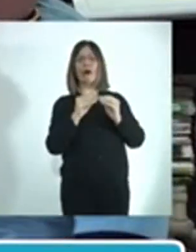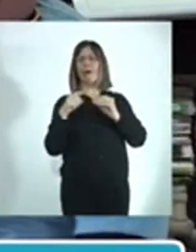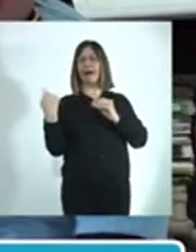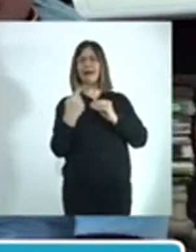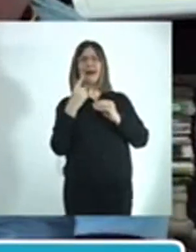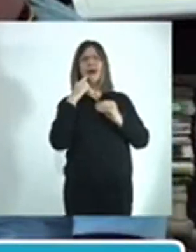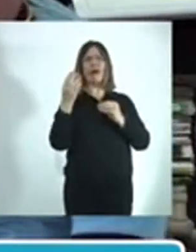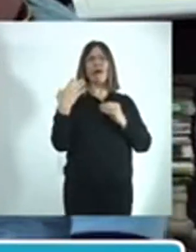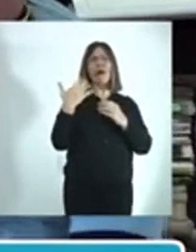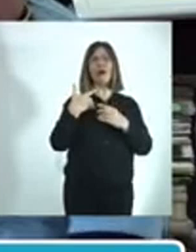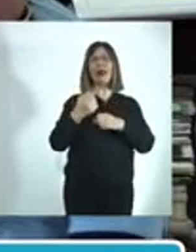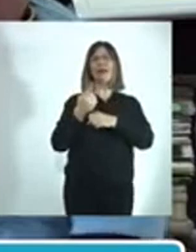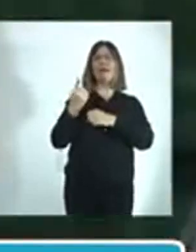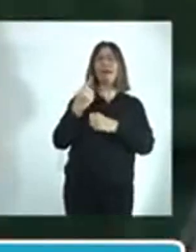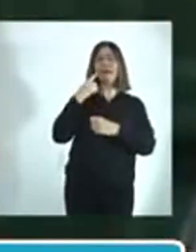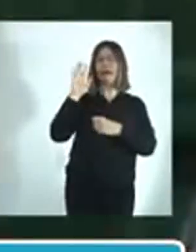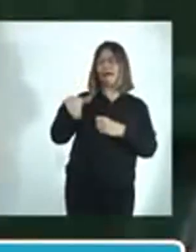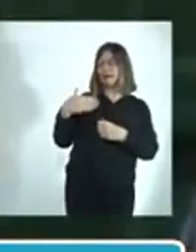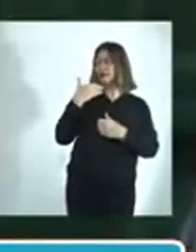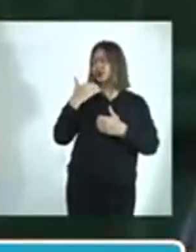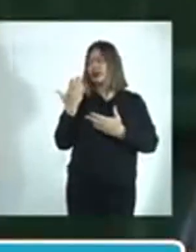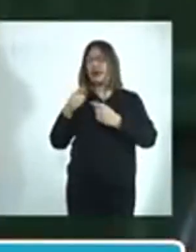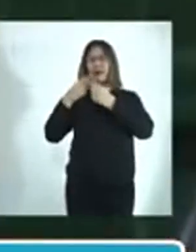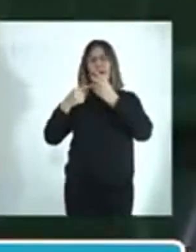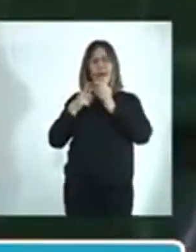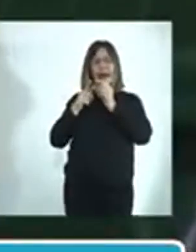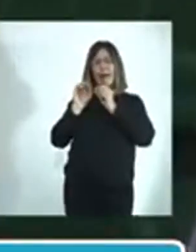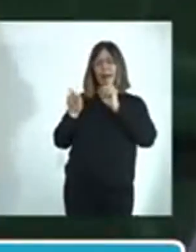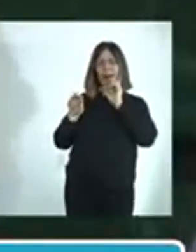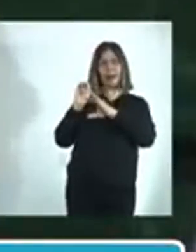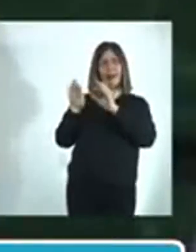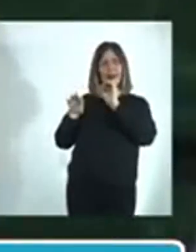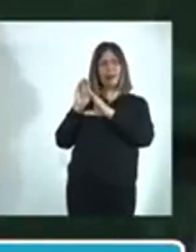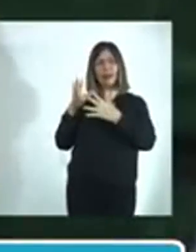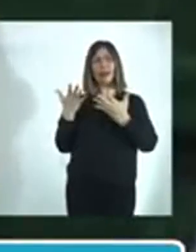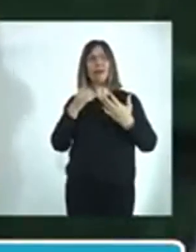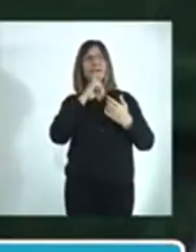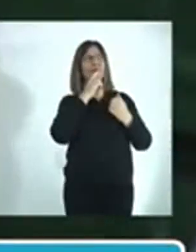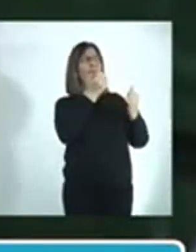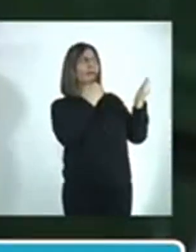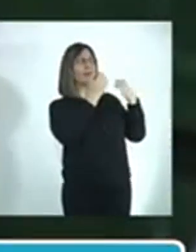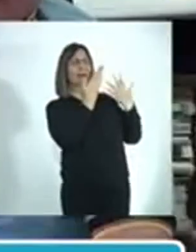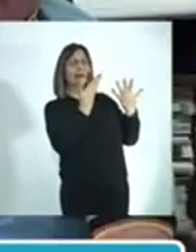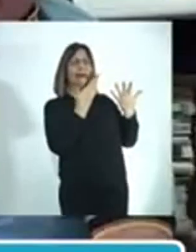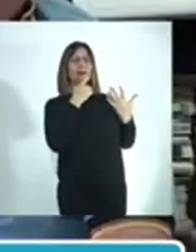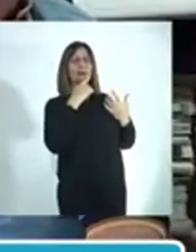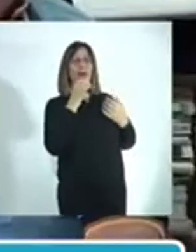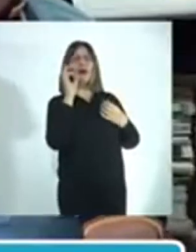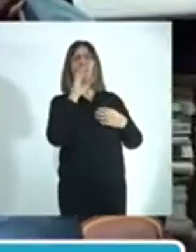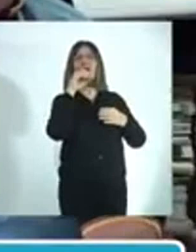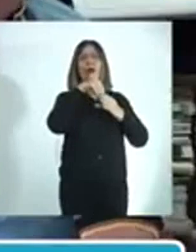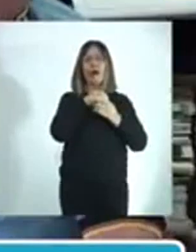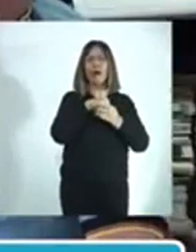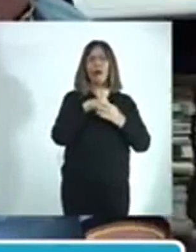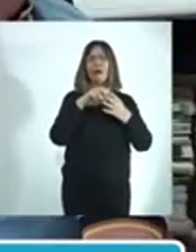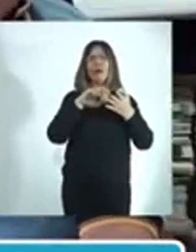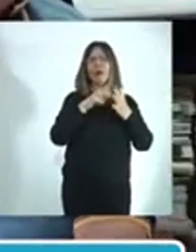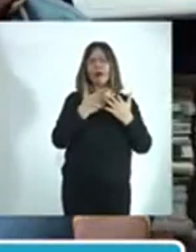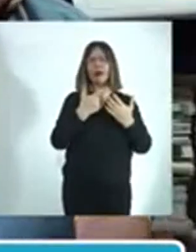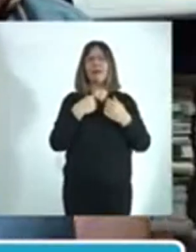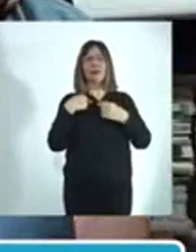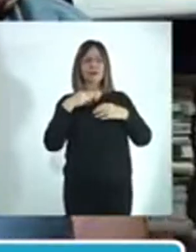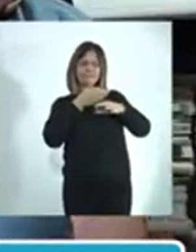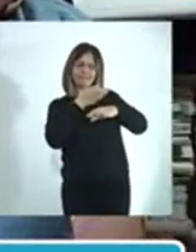violencia física, verbal. Hacíamos juego de damas, juego de ajedrez, juegos matemáticos,